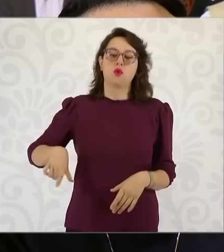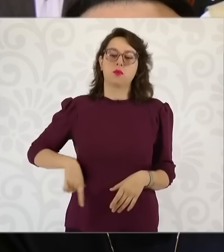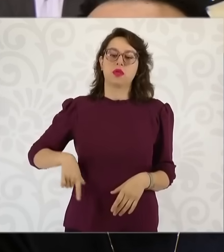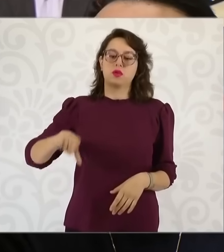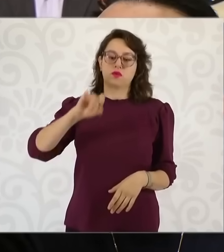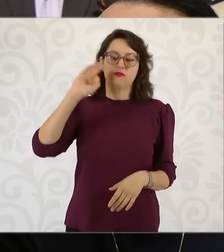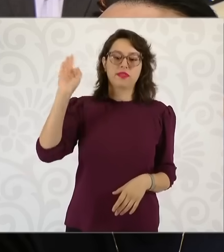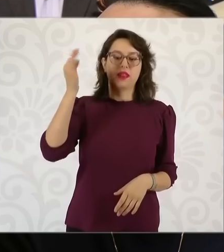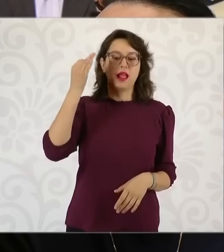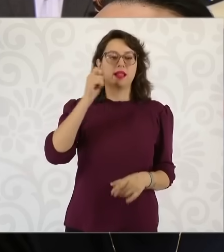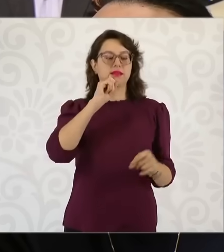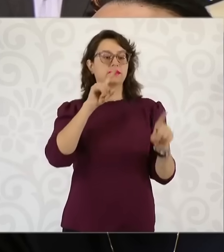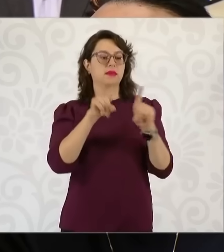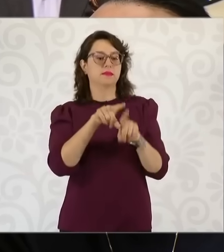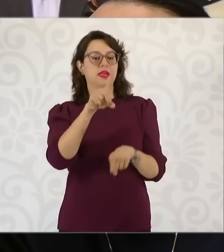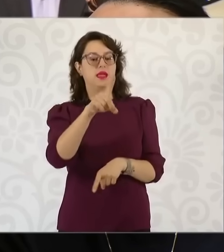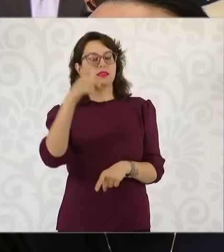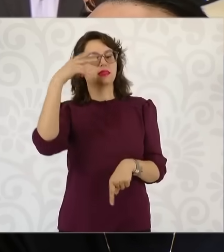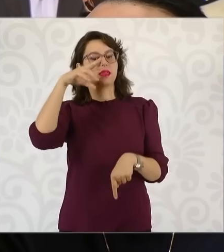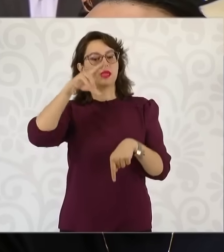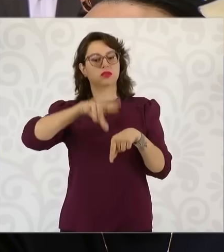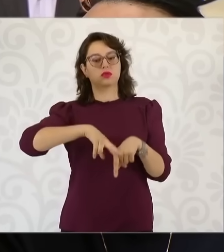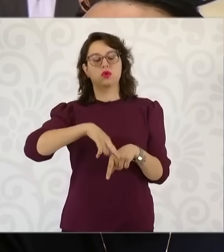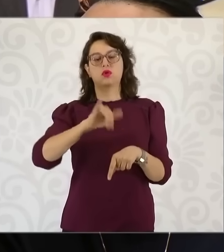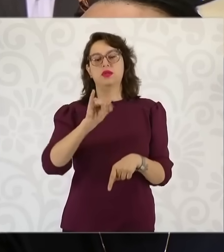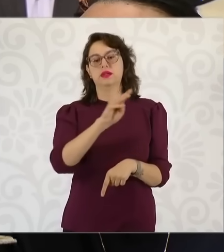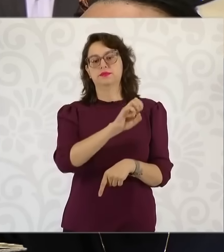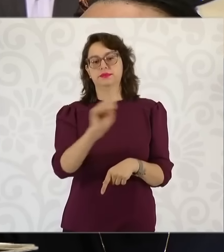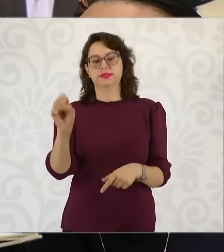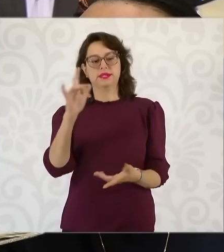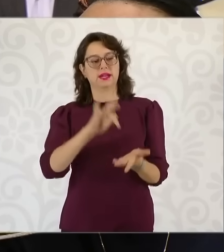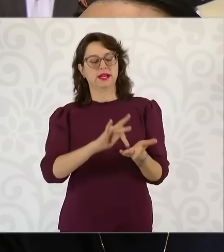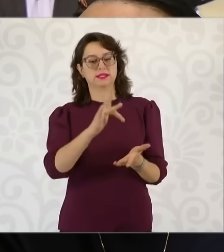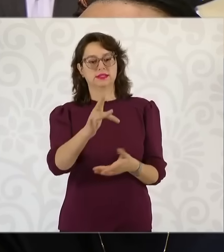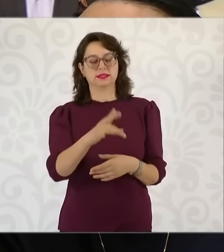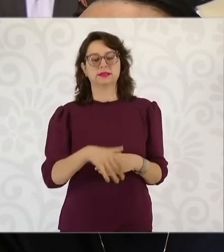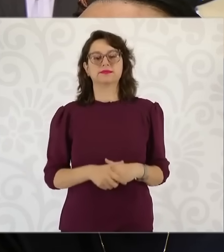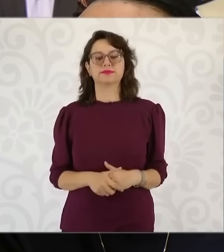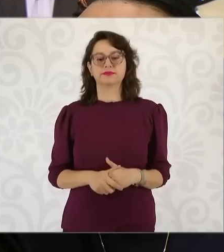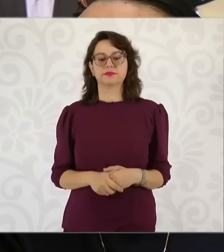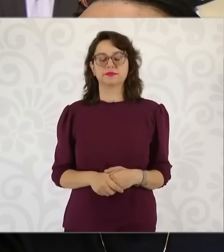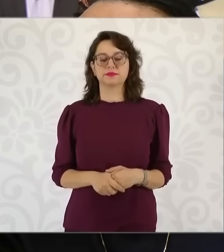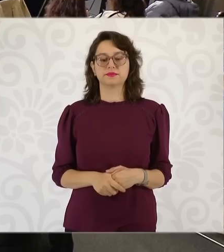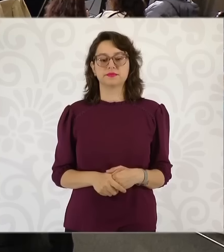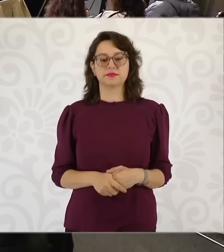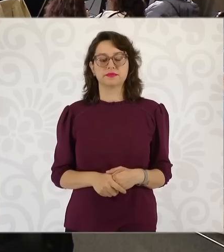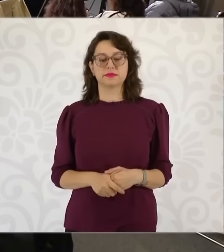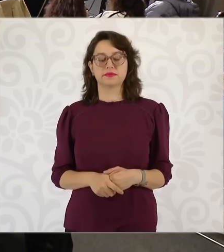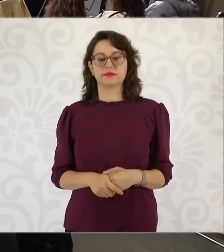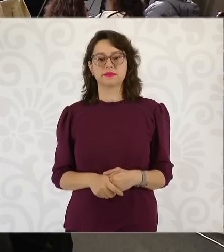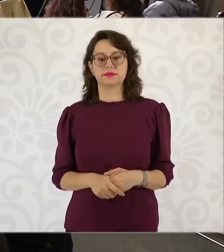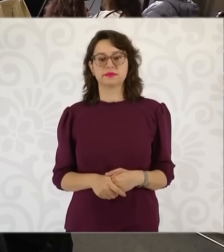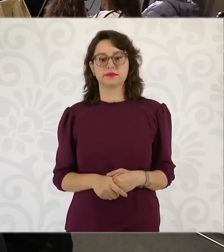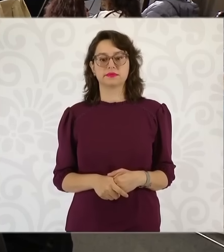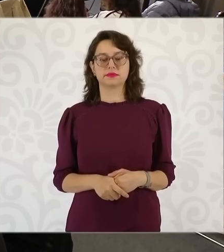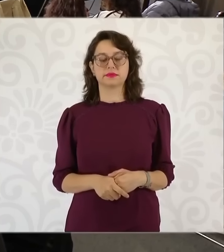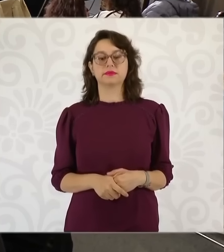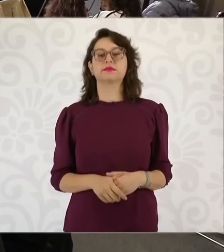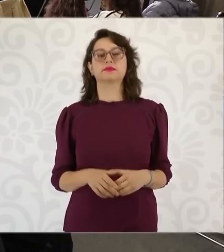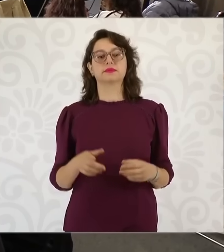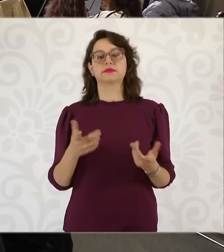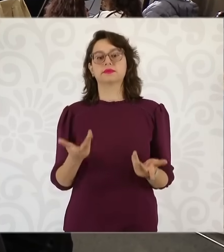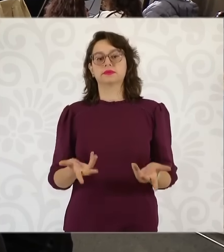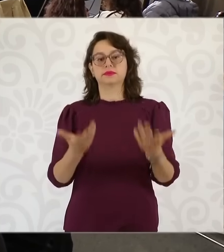al director general del Instituto Mexicano del Seguro Social. Ok, y compartirle un caso